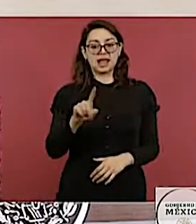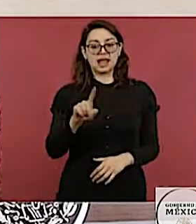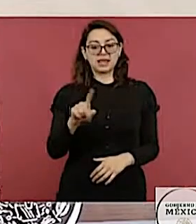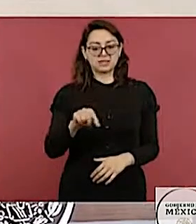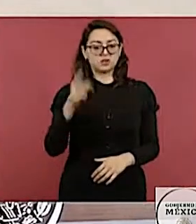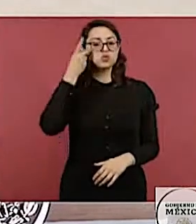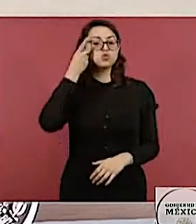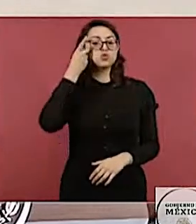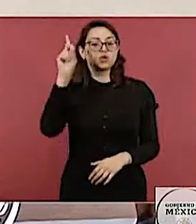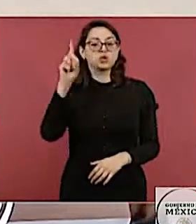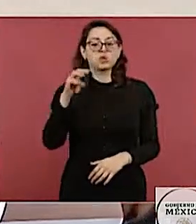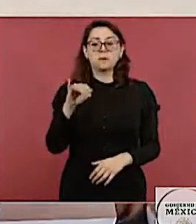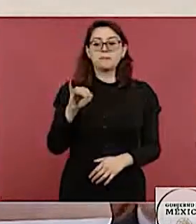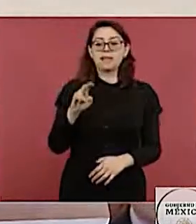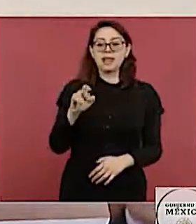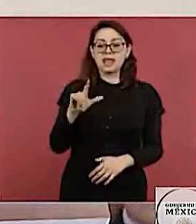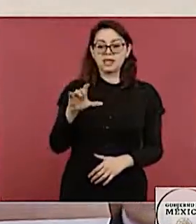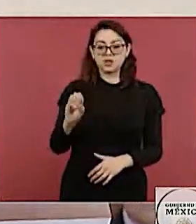donde